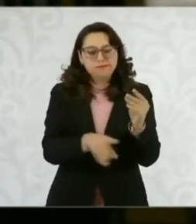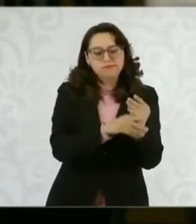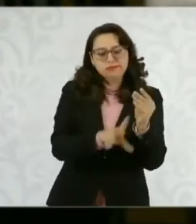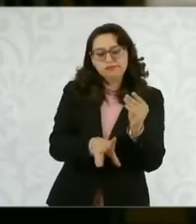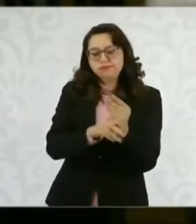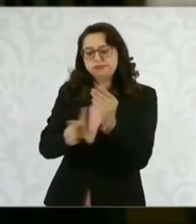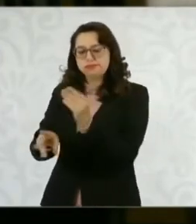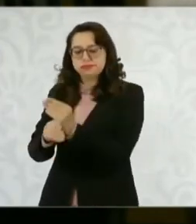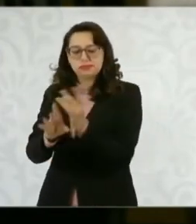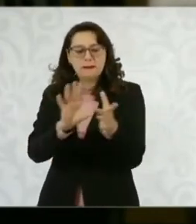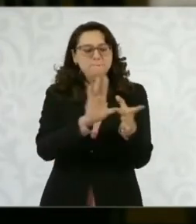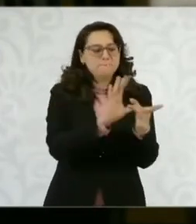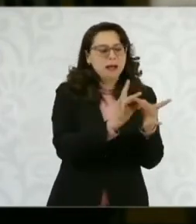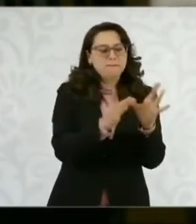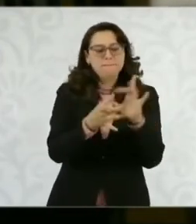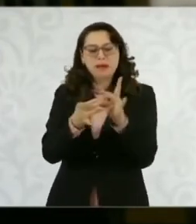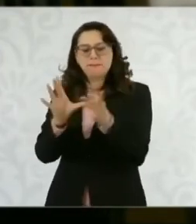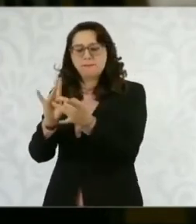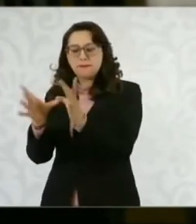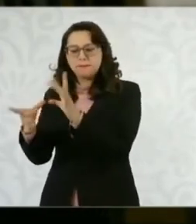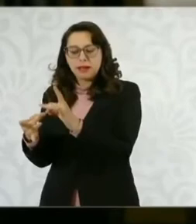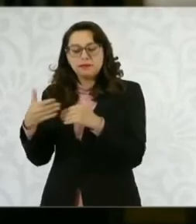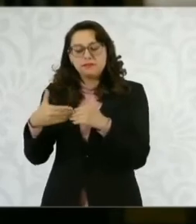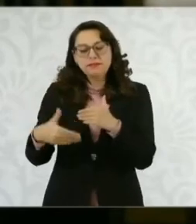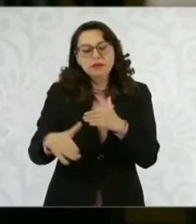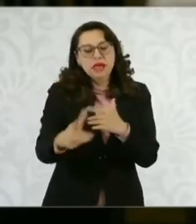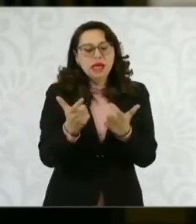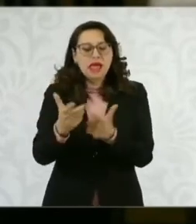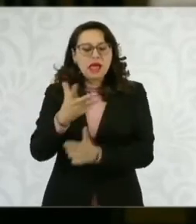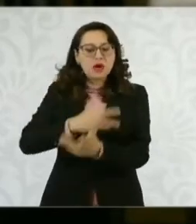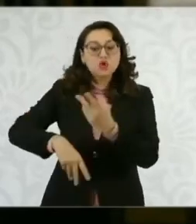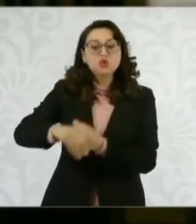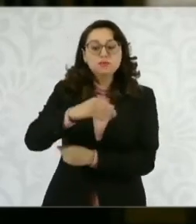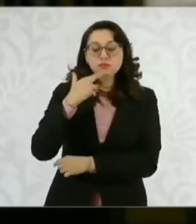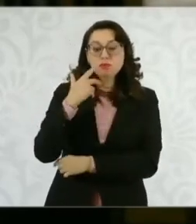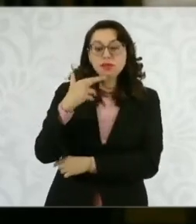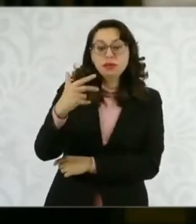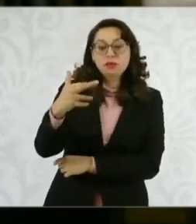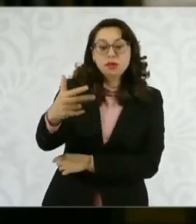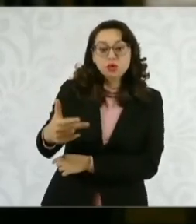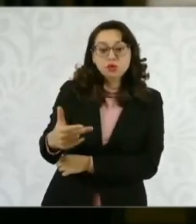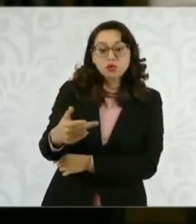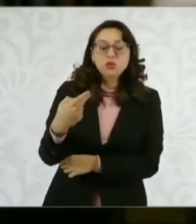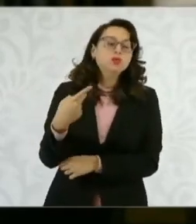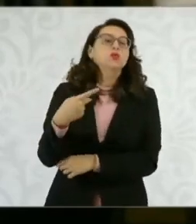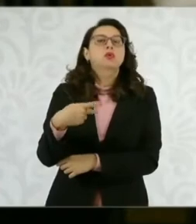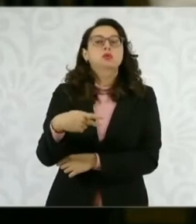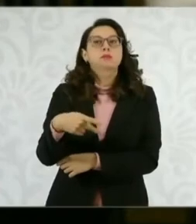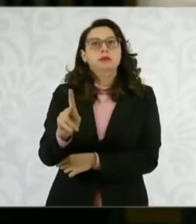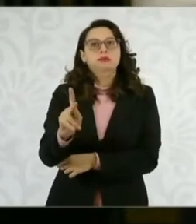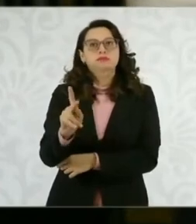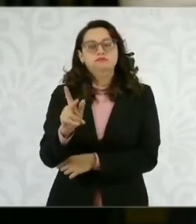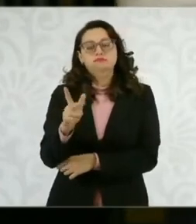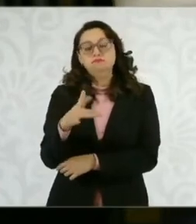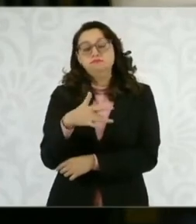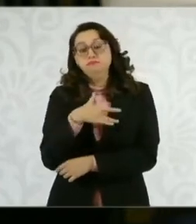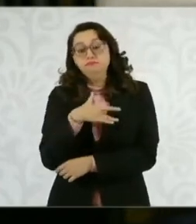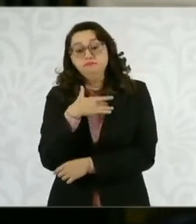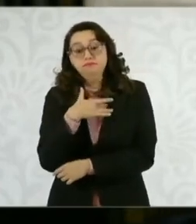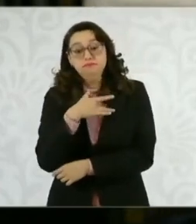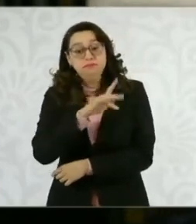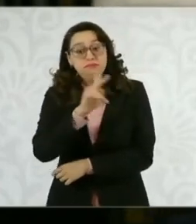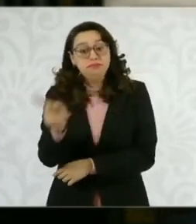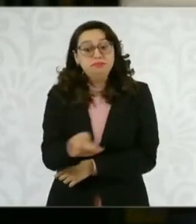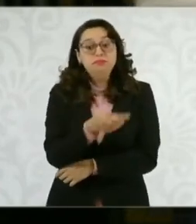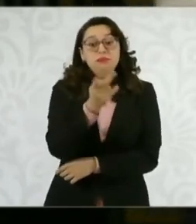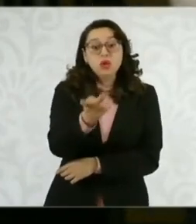piezas en este rompecabezas que es configurar una buena economía. En su momento el planteamiento del presidente, sí estamos listos